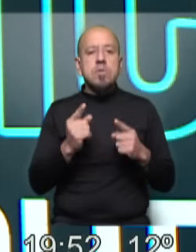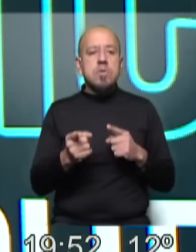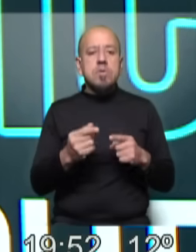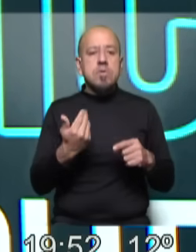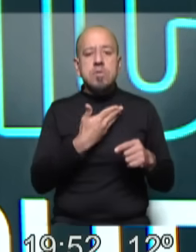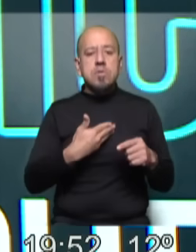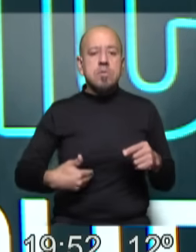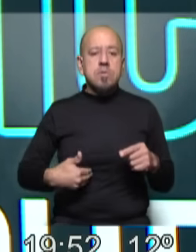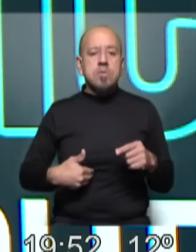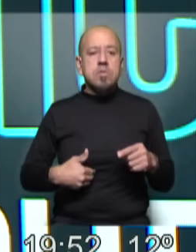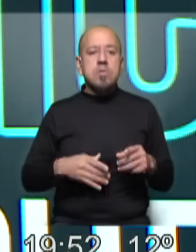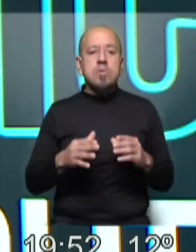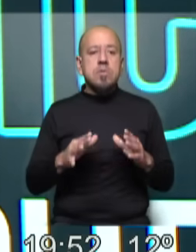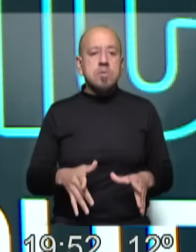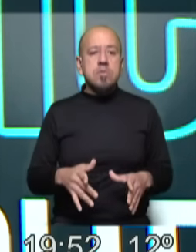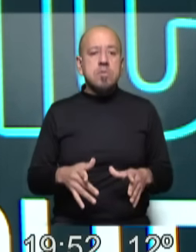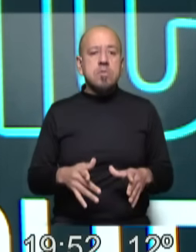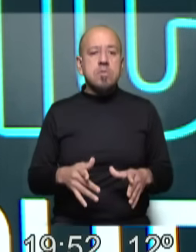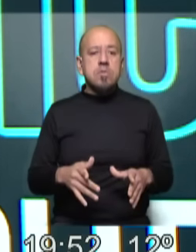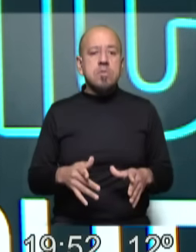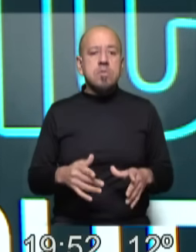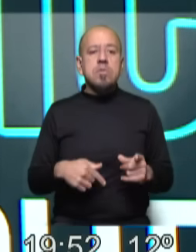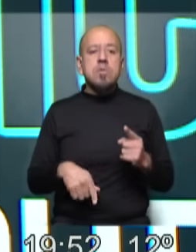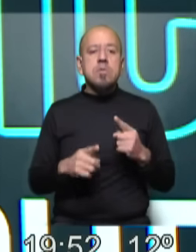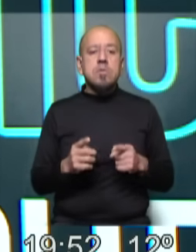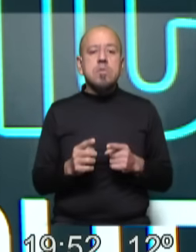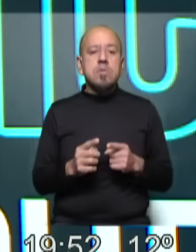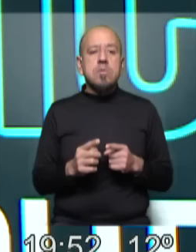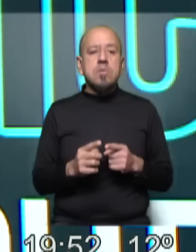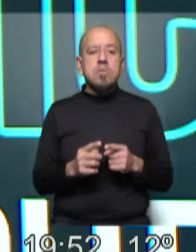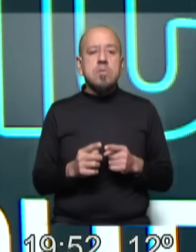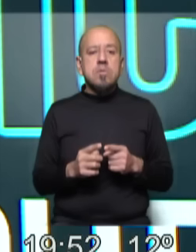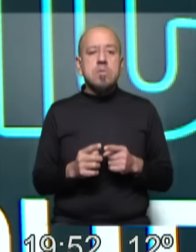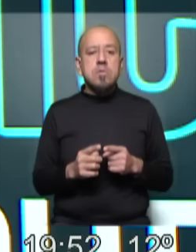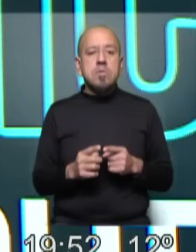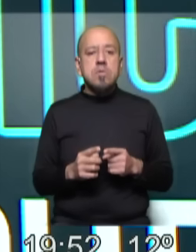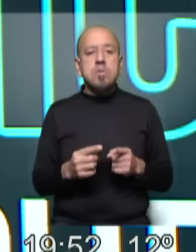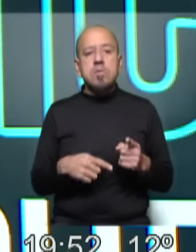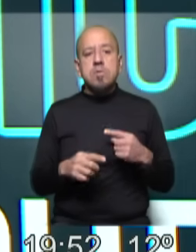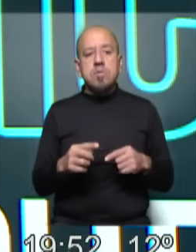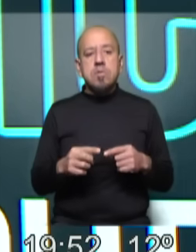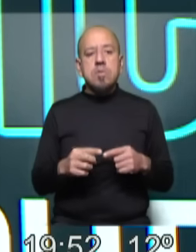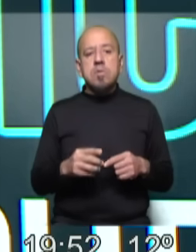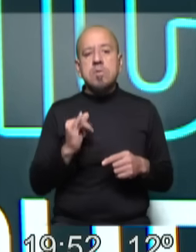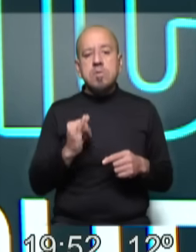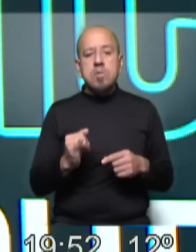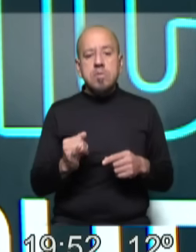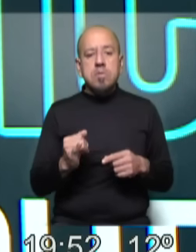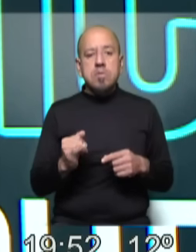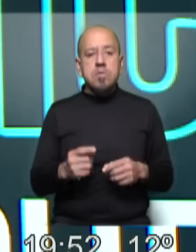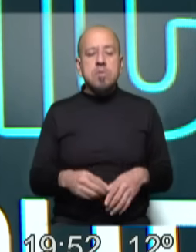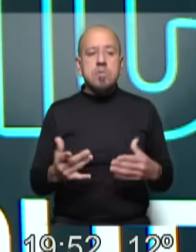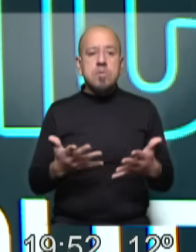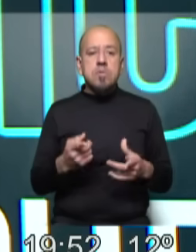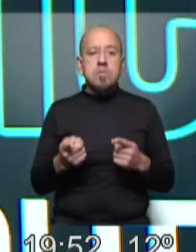tener que actuar no está en el país es un es un tema digamos a considerar pero sin dudas es algo que le está tocando muy